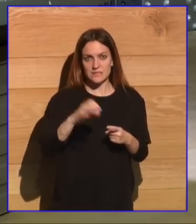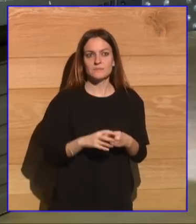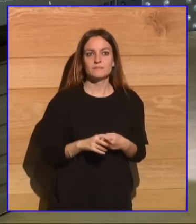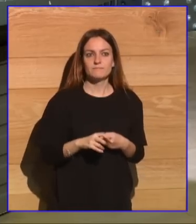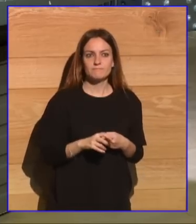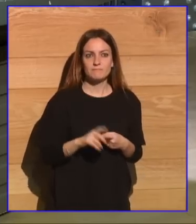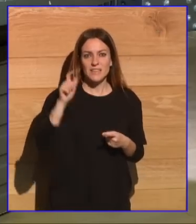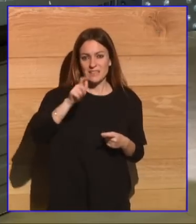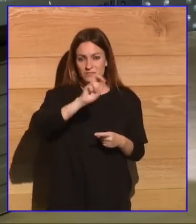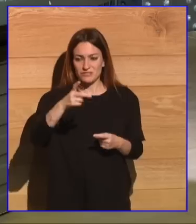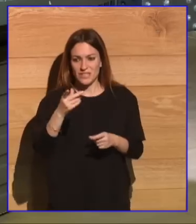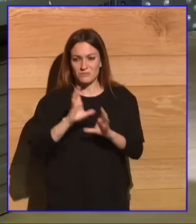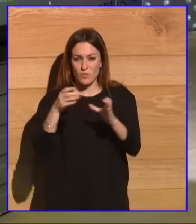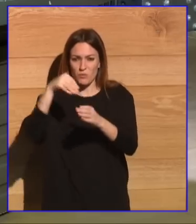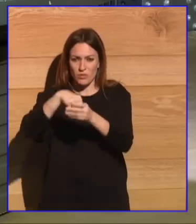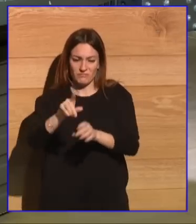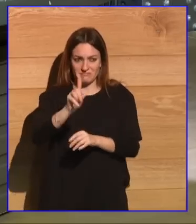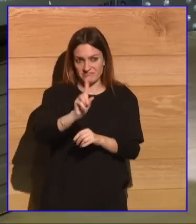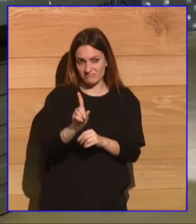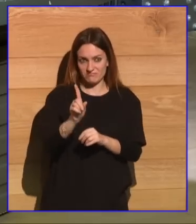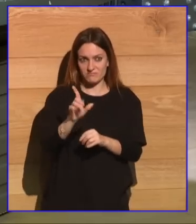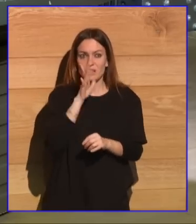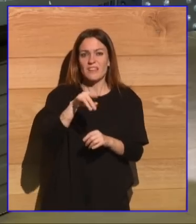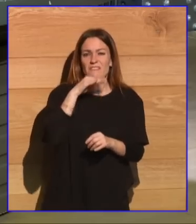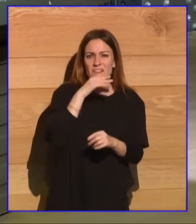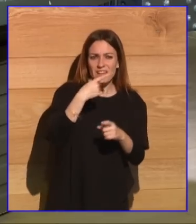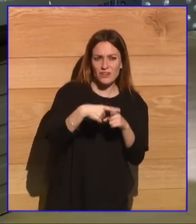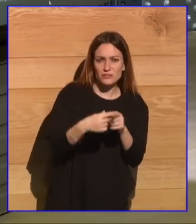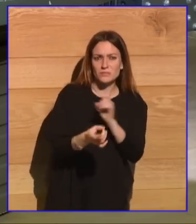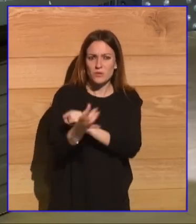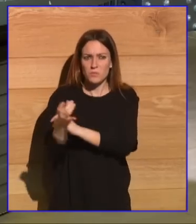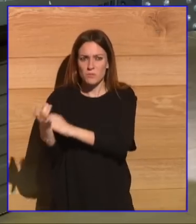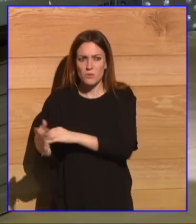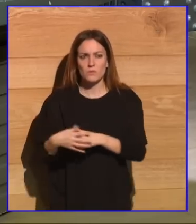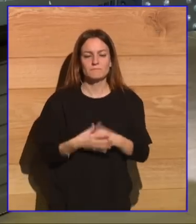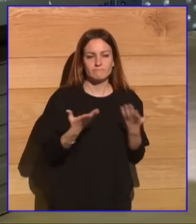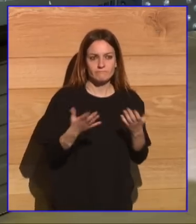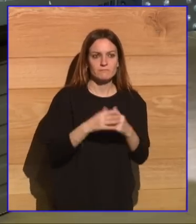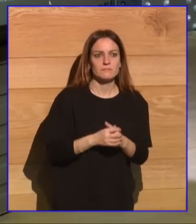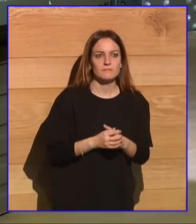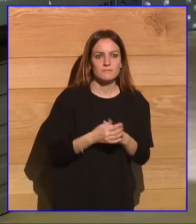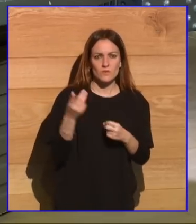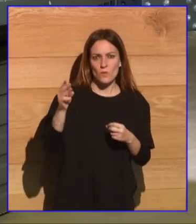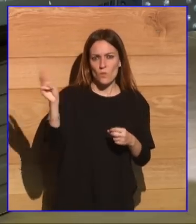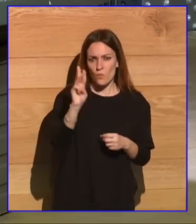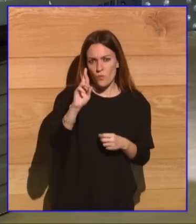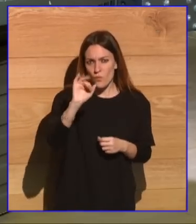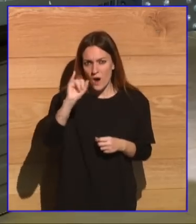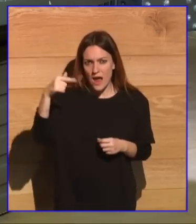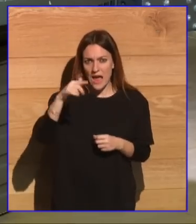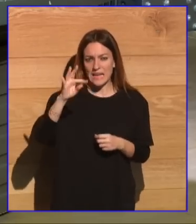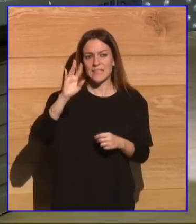hace lo que hace. Gilmour se enfada con Waters, aunque compone cosas. Wright está directamente